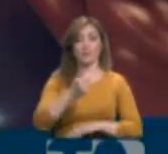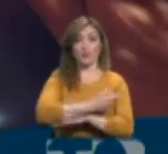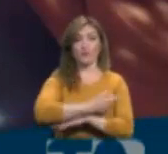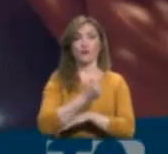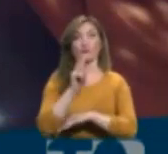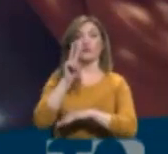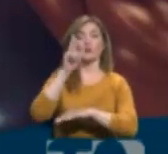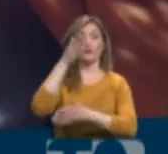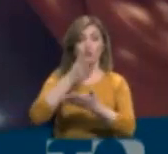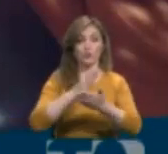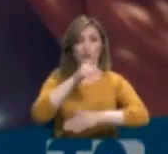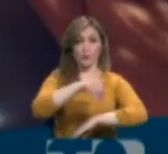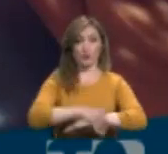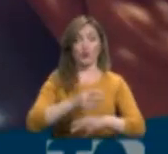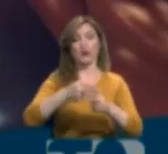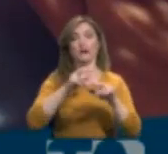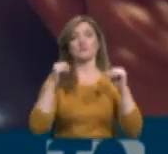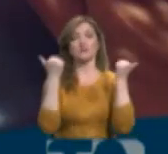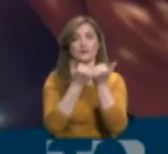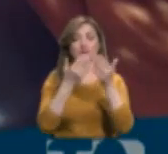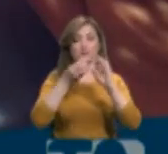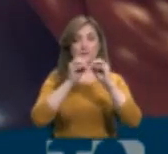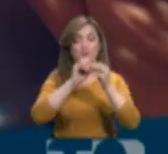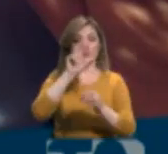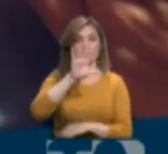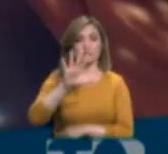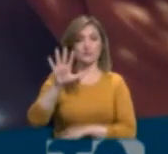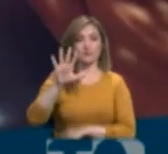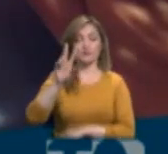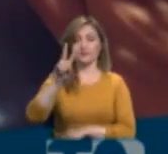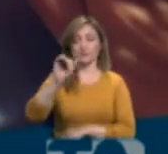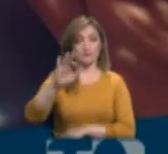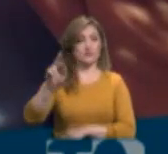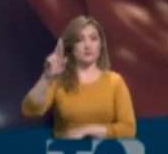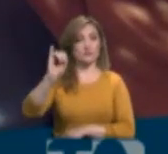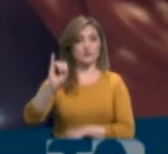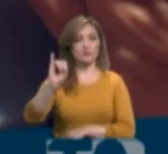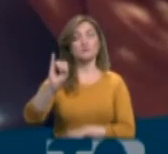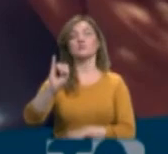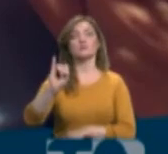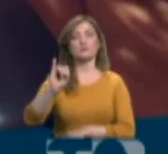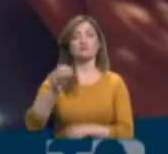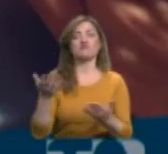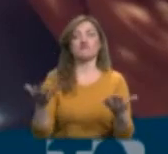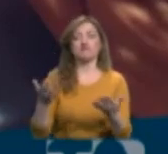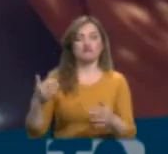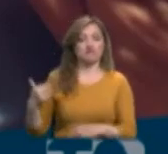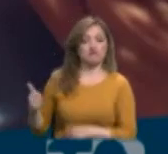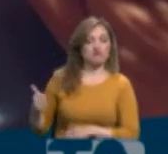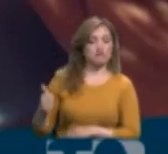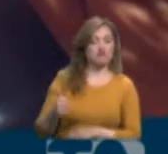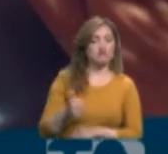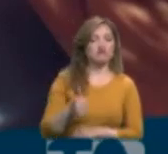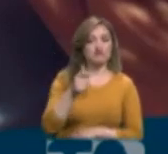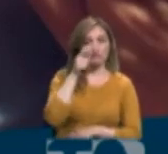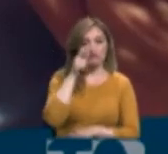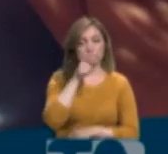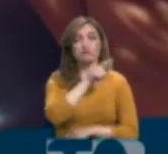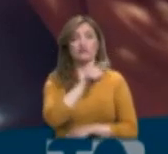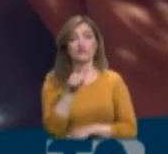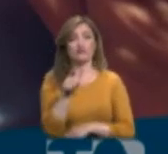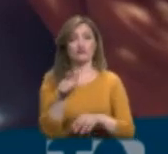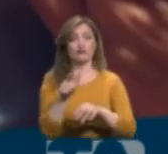las 14:30, el exasambleísta de Alianza País, Cristian Viteri, tendrá que acercarse a las instalaciones de Fiscalía General